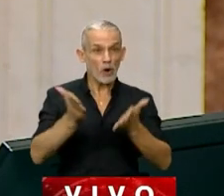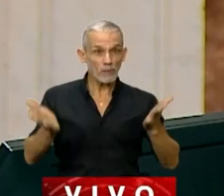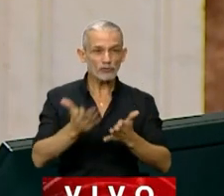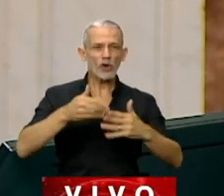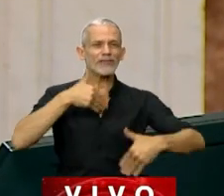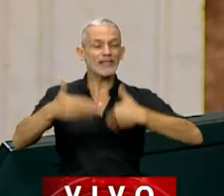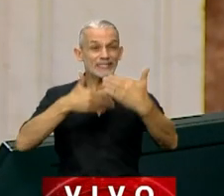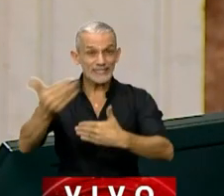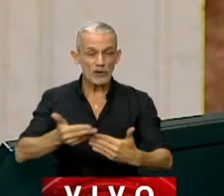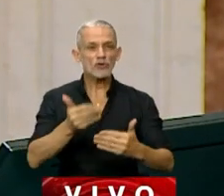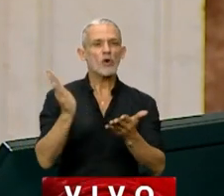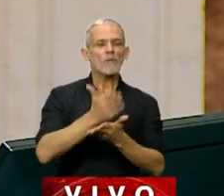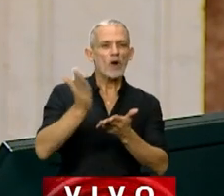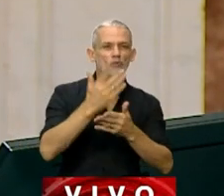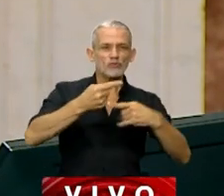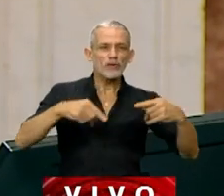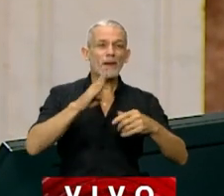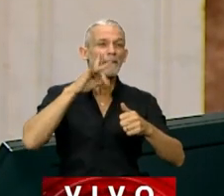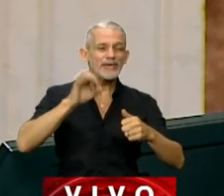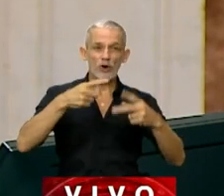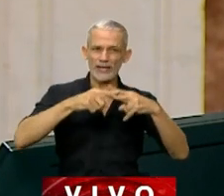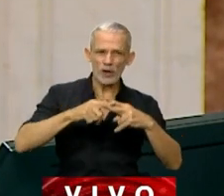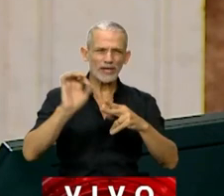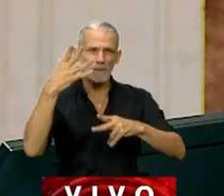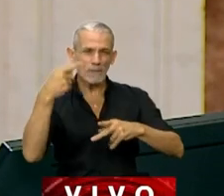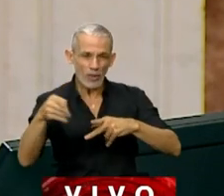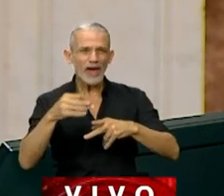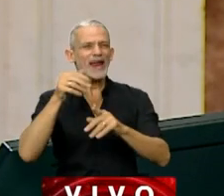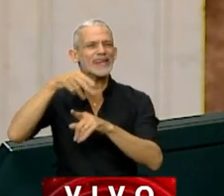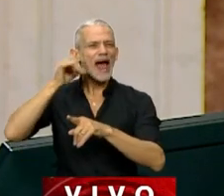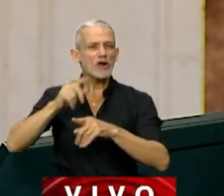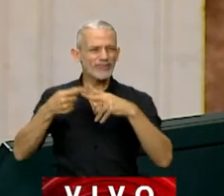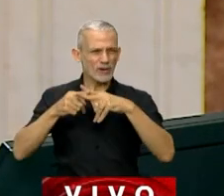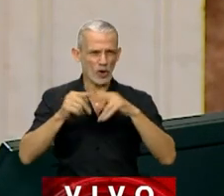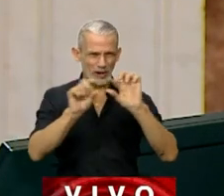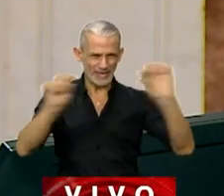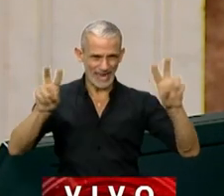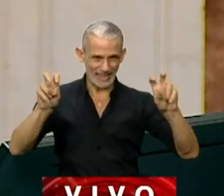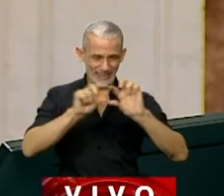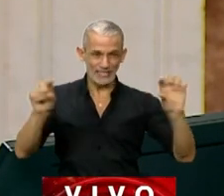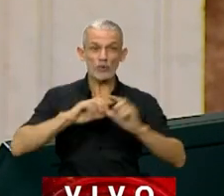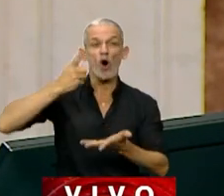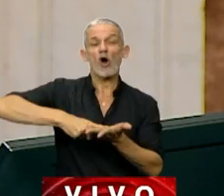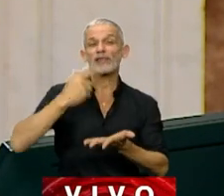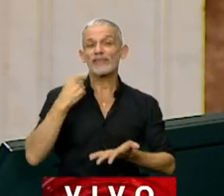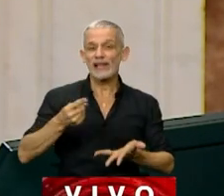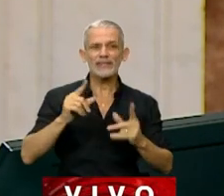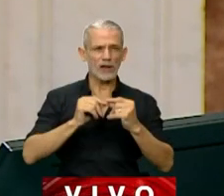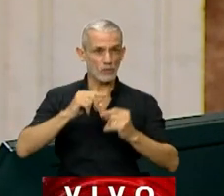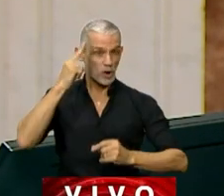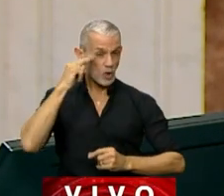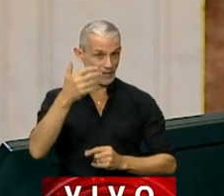Promoción del Desarrollo y Producción de la Biotecnología Moderna y la Nanotecnología. Orden del día